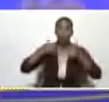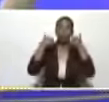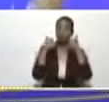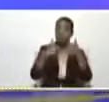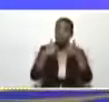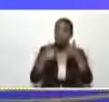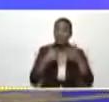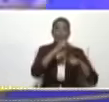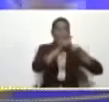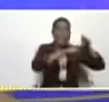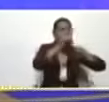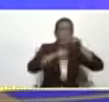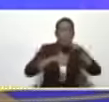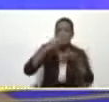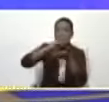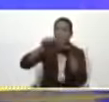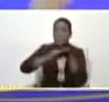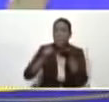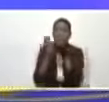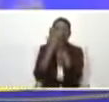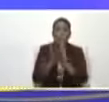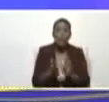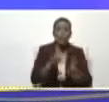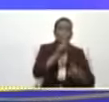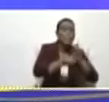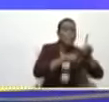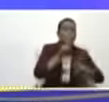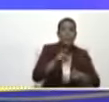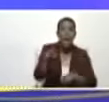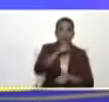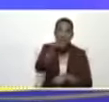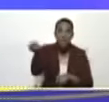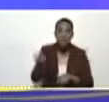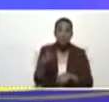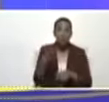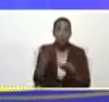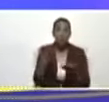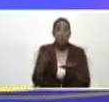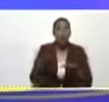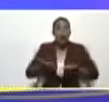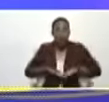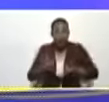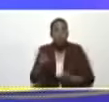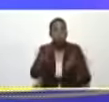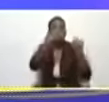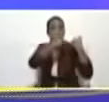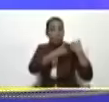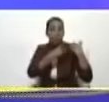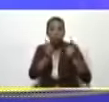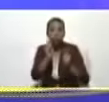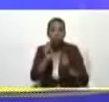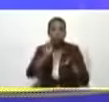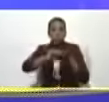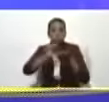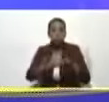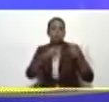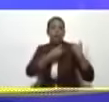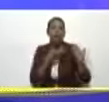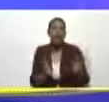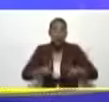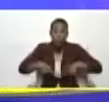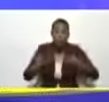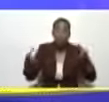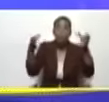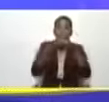con esta gran consulta de los estudiantes Porque usted nos ha dado la tarea de reorganizar de